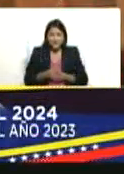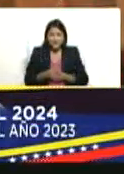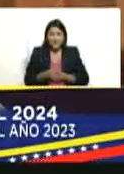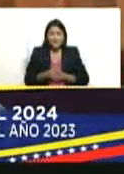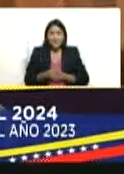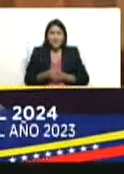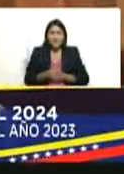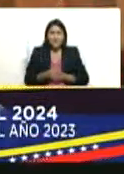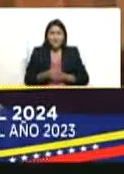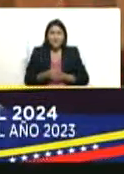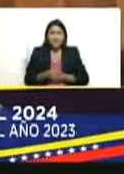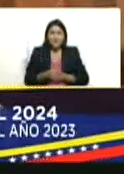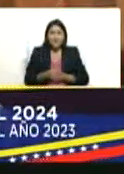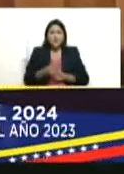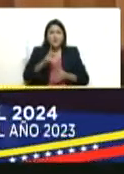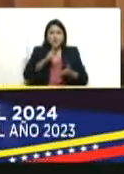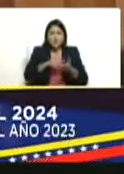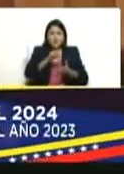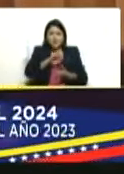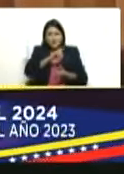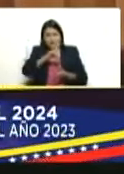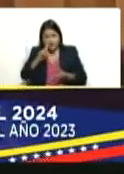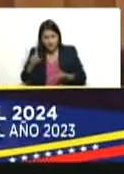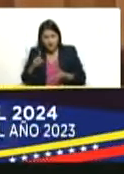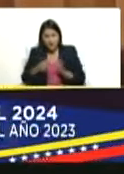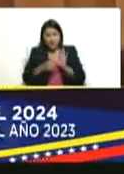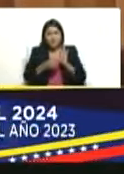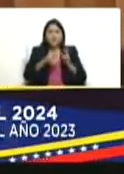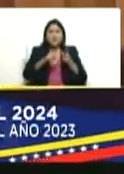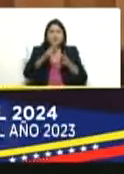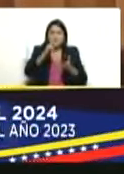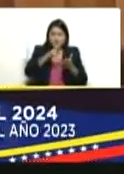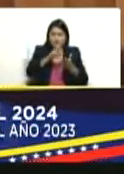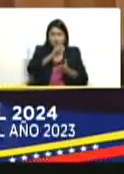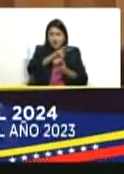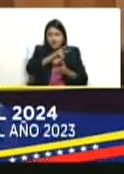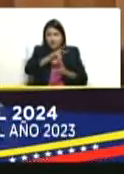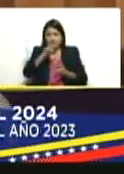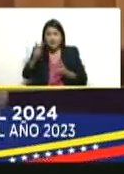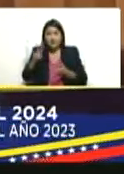2020, 21, 22,